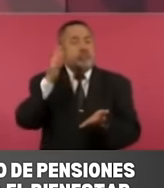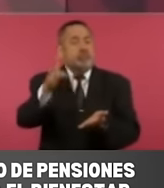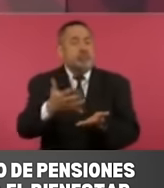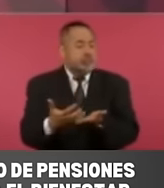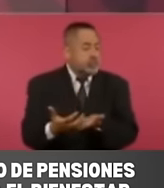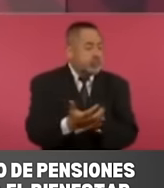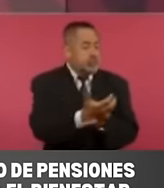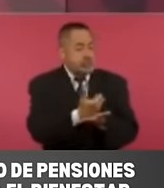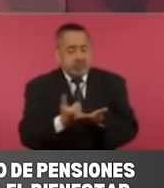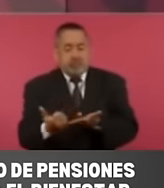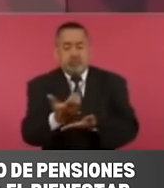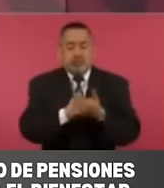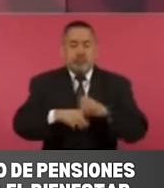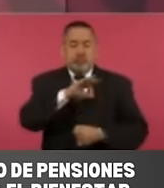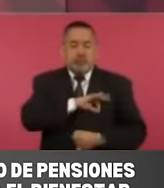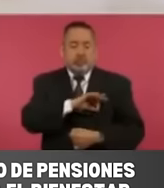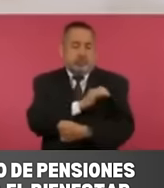utilidades